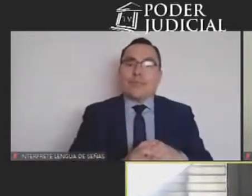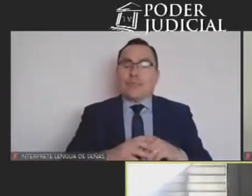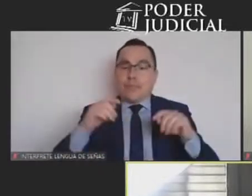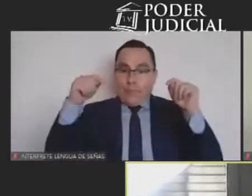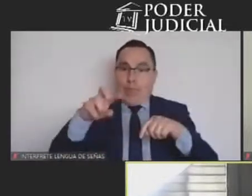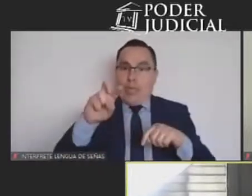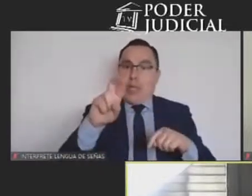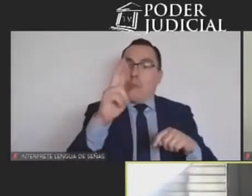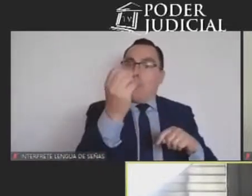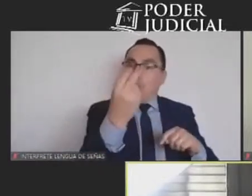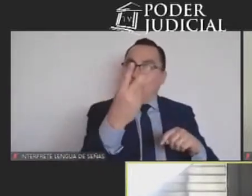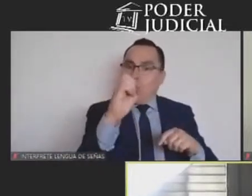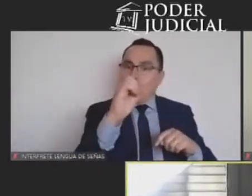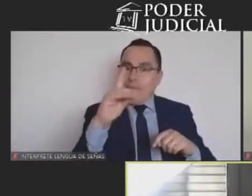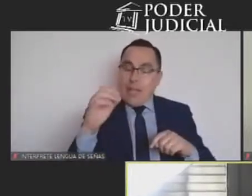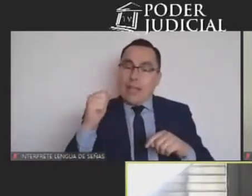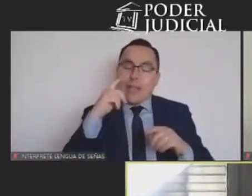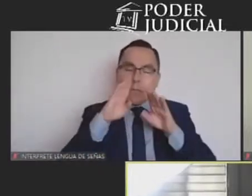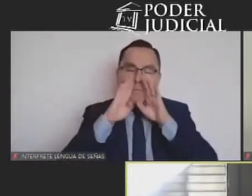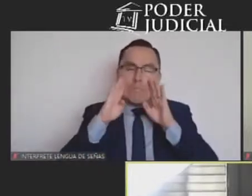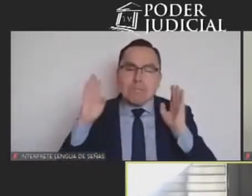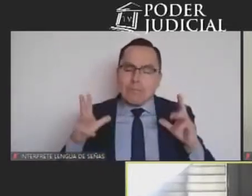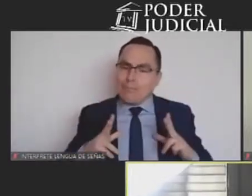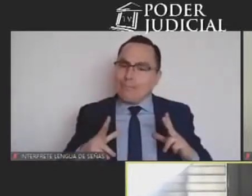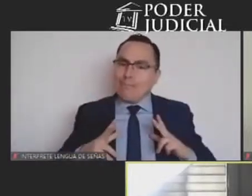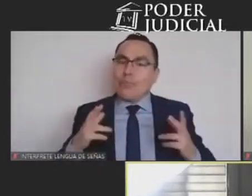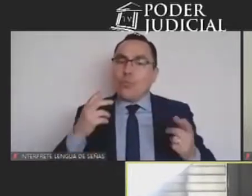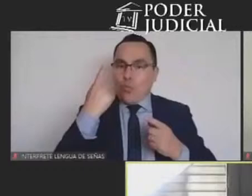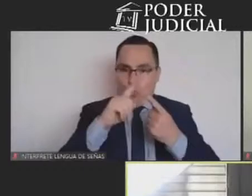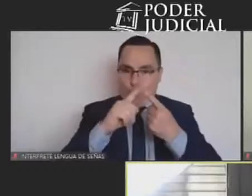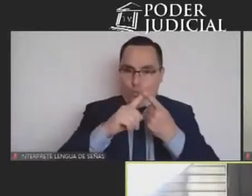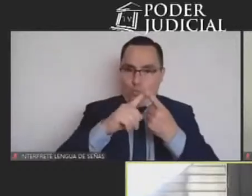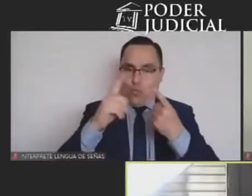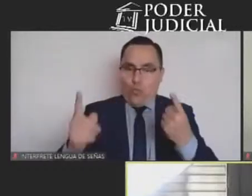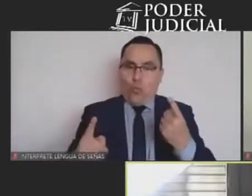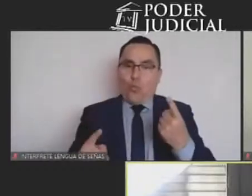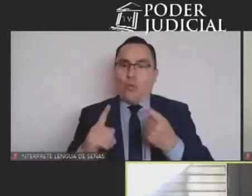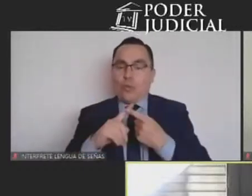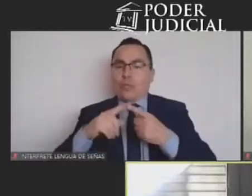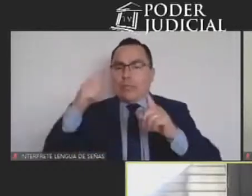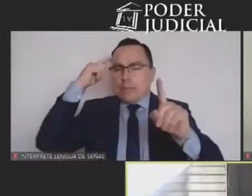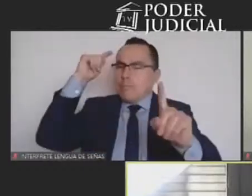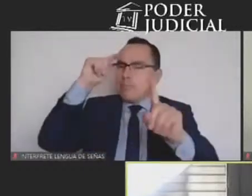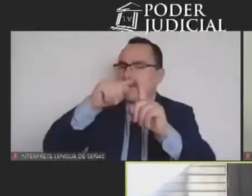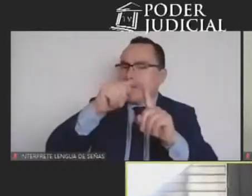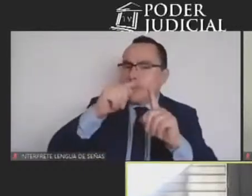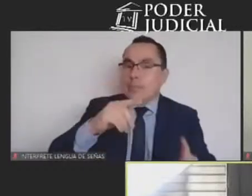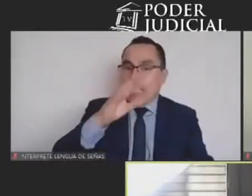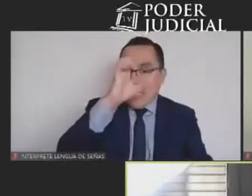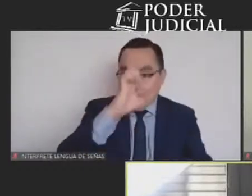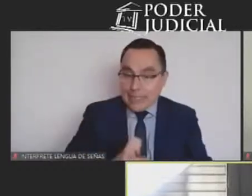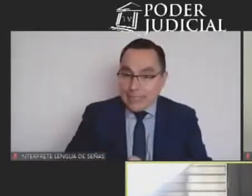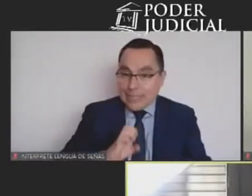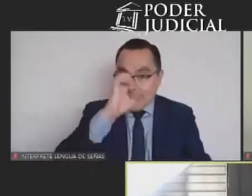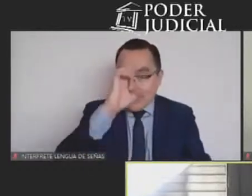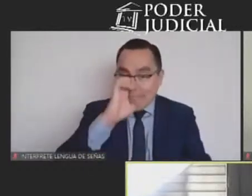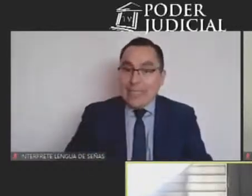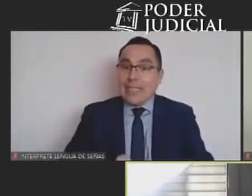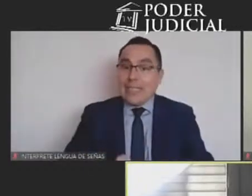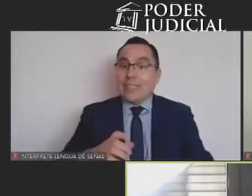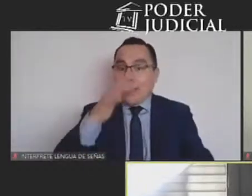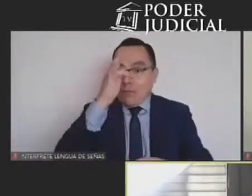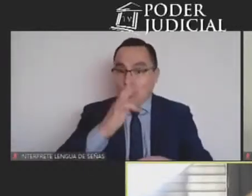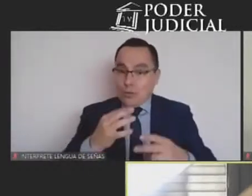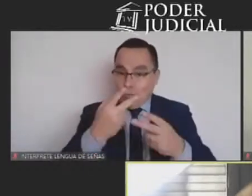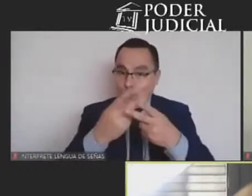Por un lado, constituye la finalidad de la o propósito de la ética de la función pública. Y por